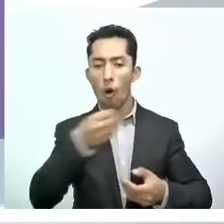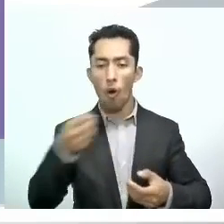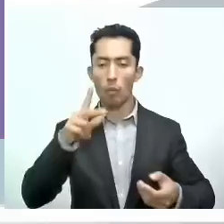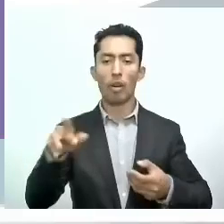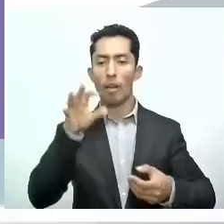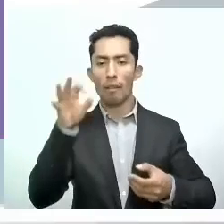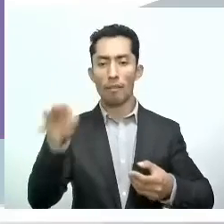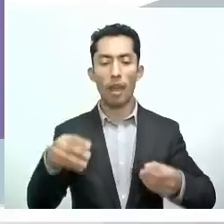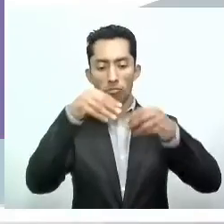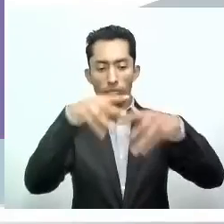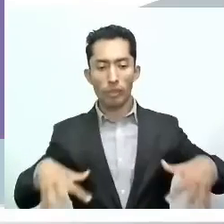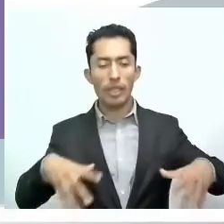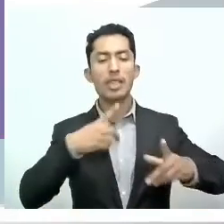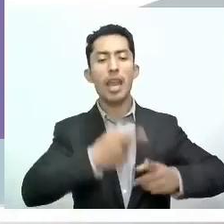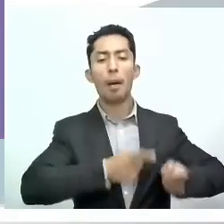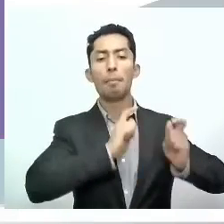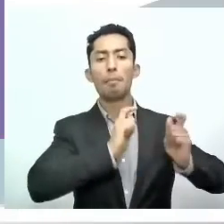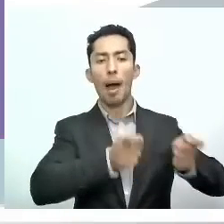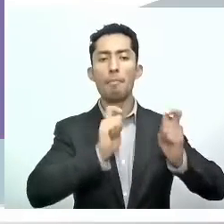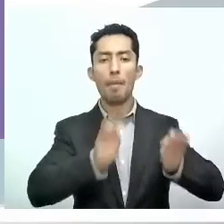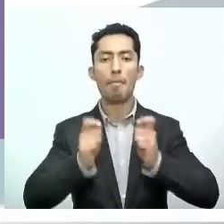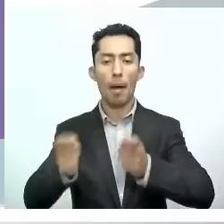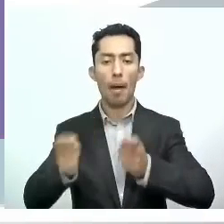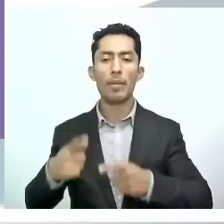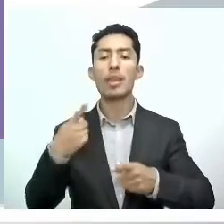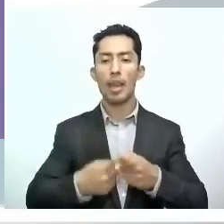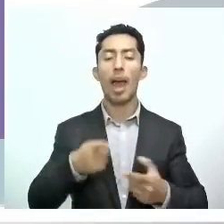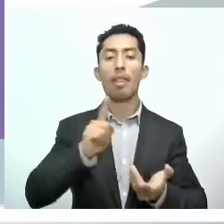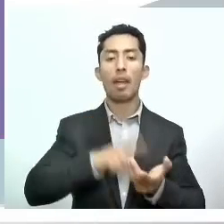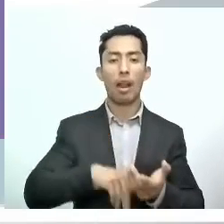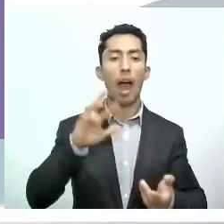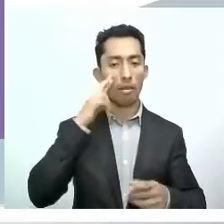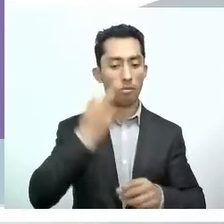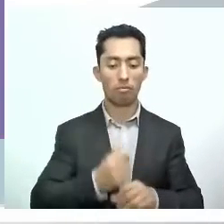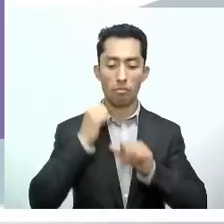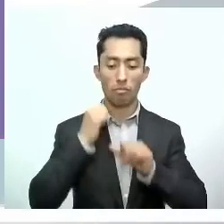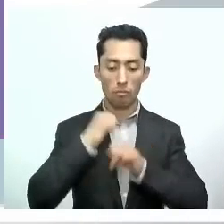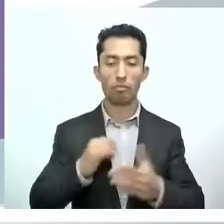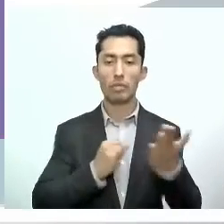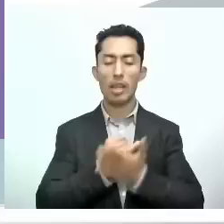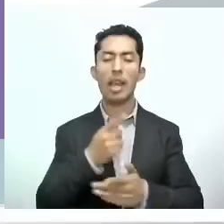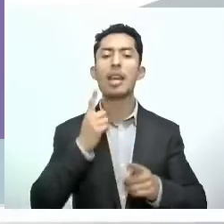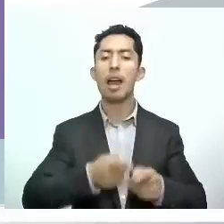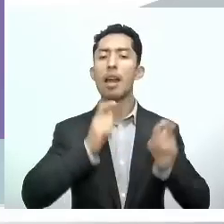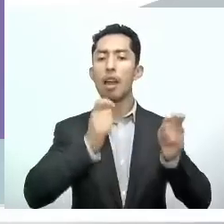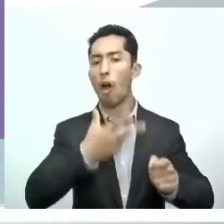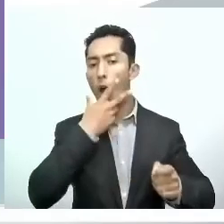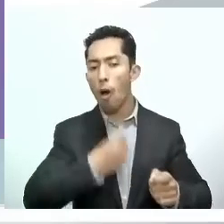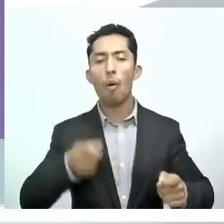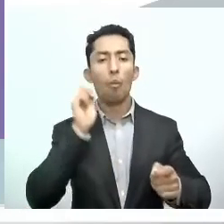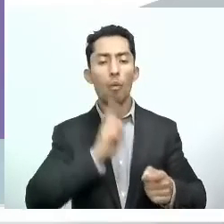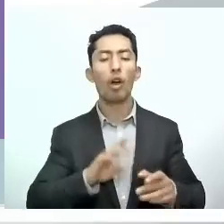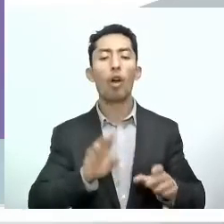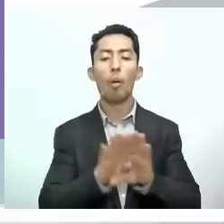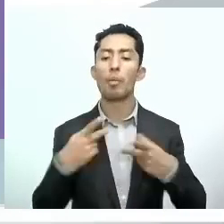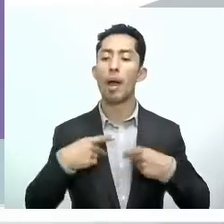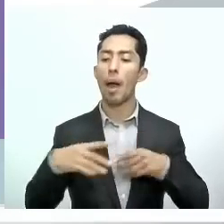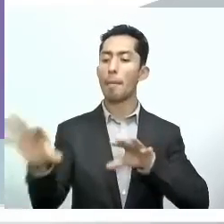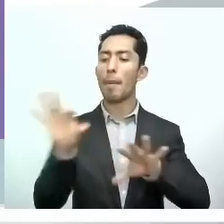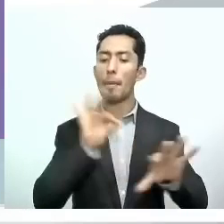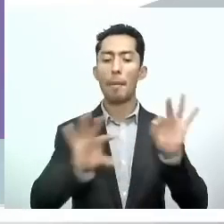judiciales, quién tiene los puestos de mayor poder, cómo son los procesos de selección, cuáles son los